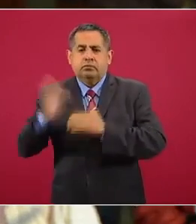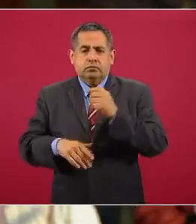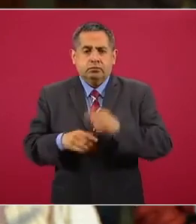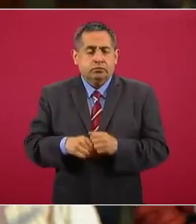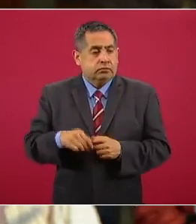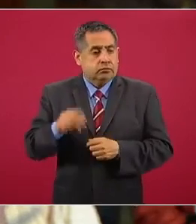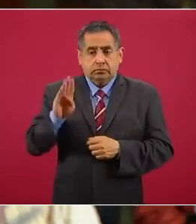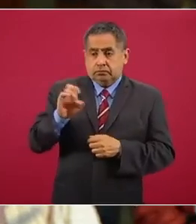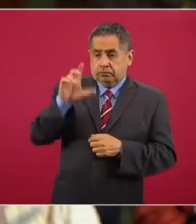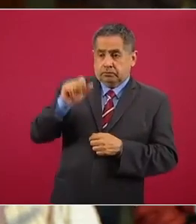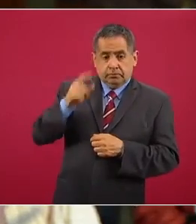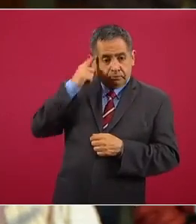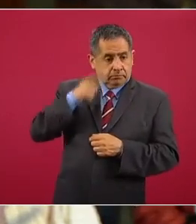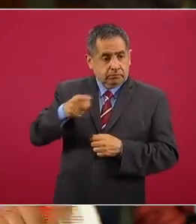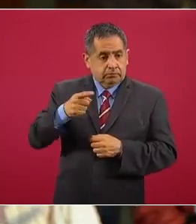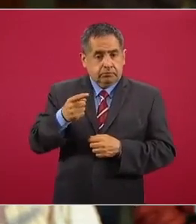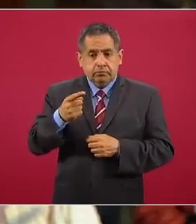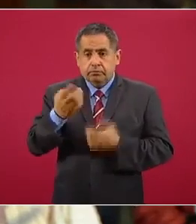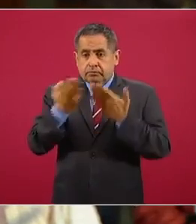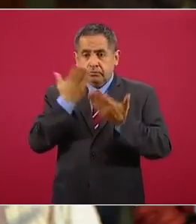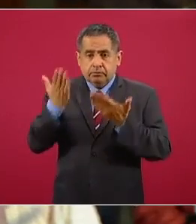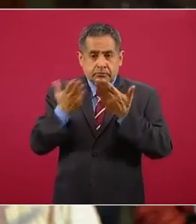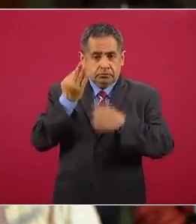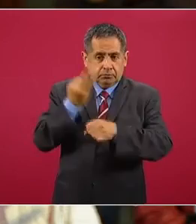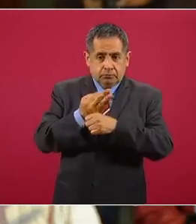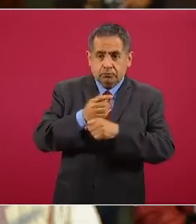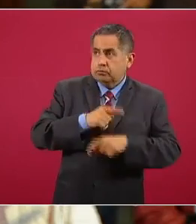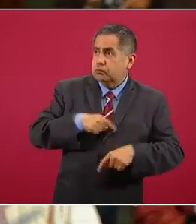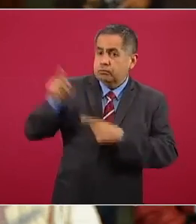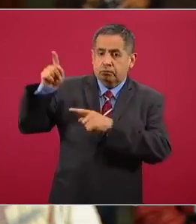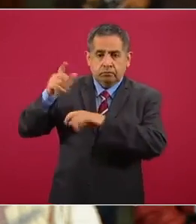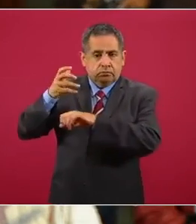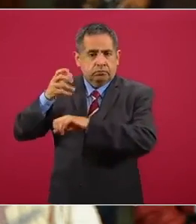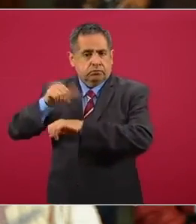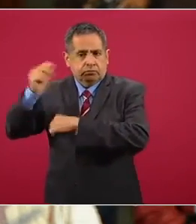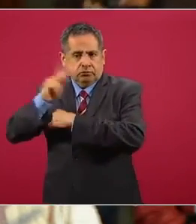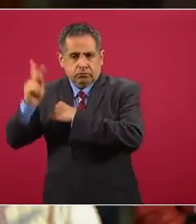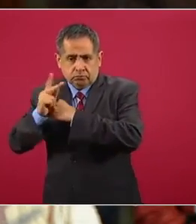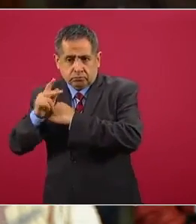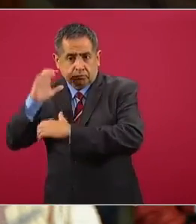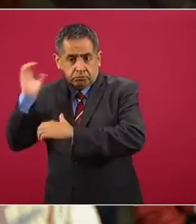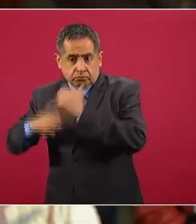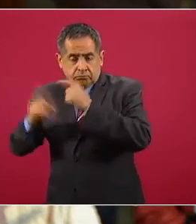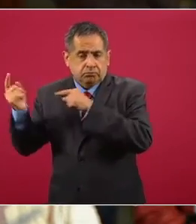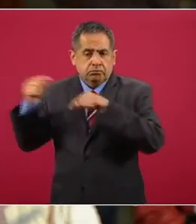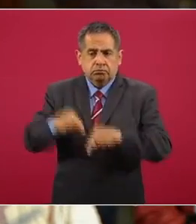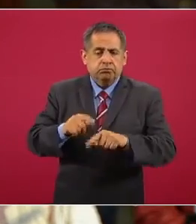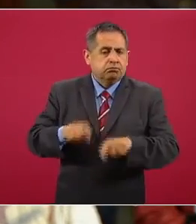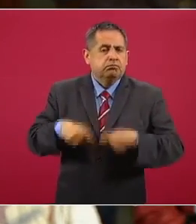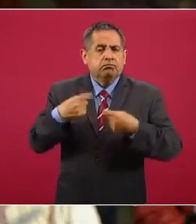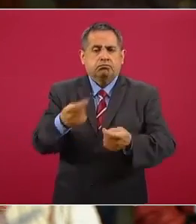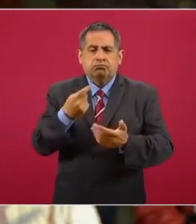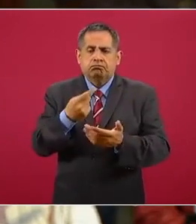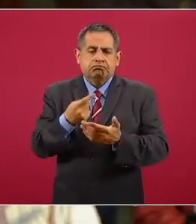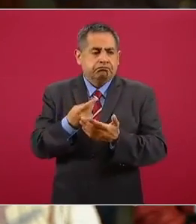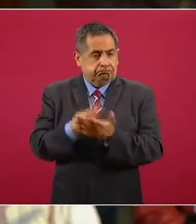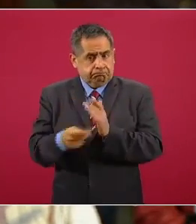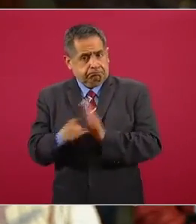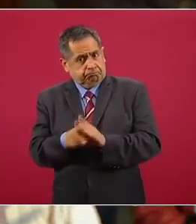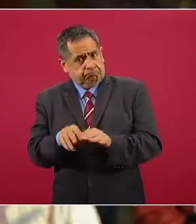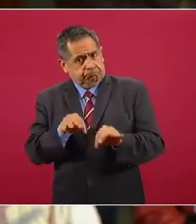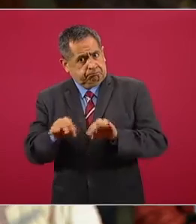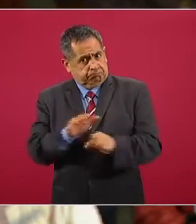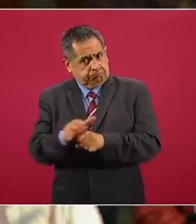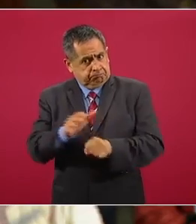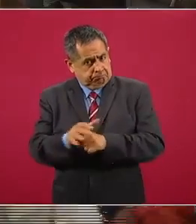el extranjero para estudiantes? Y una vez que ellos regresen, si están garantizadas las opciones de trabajo